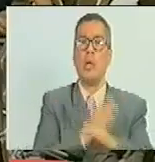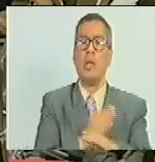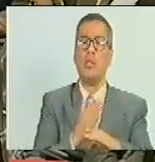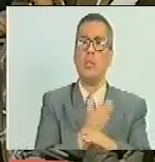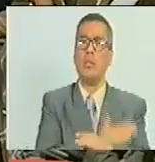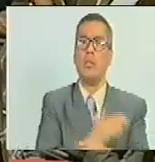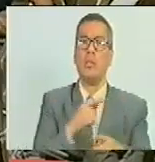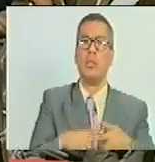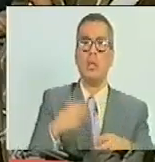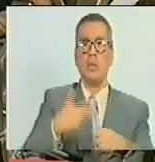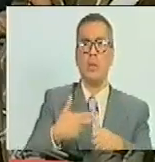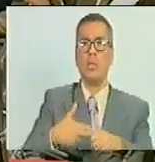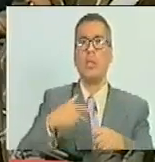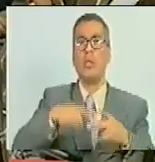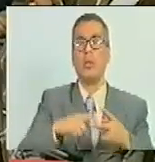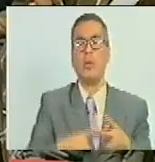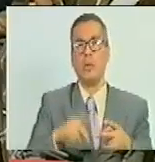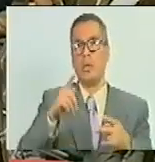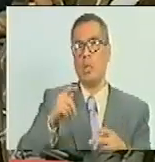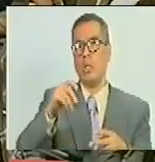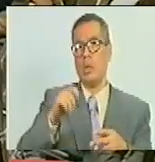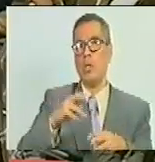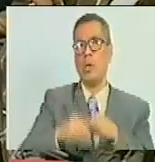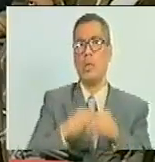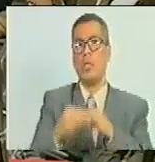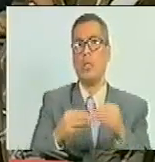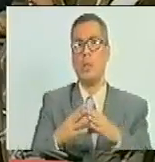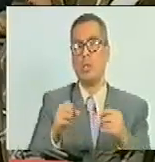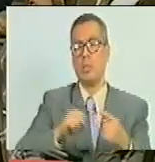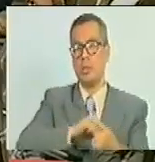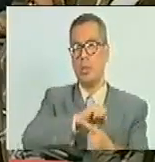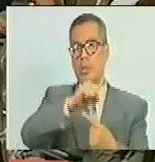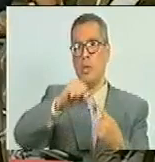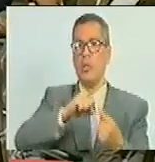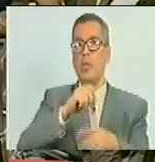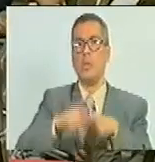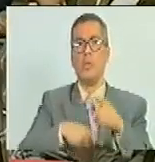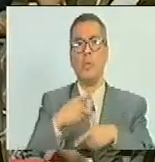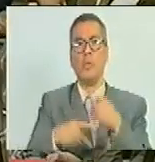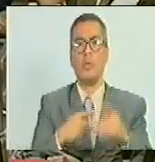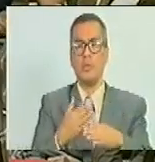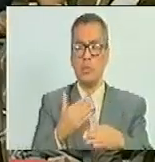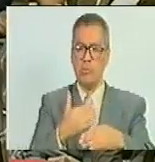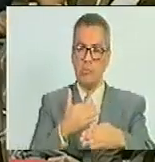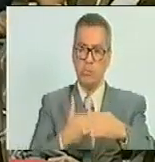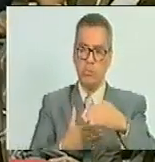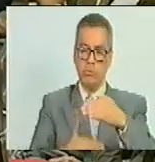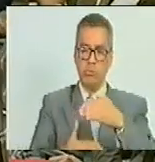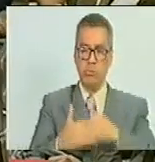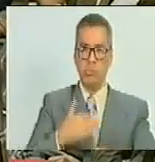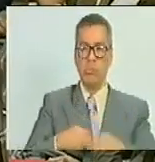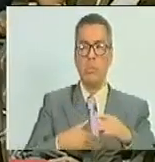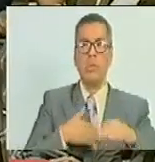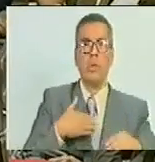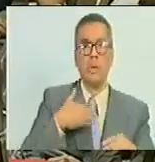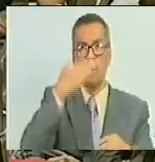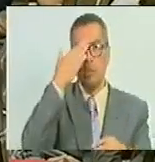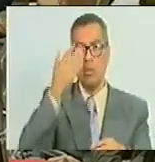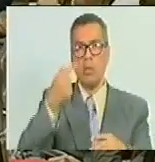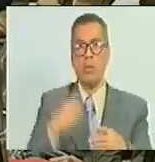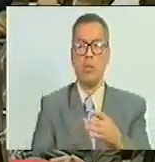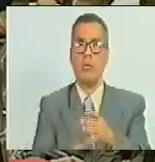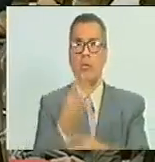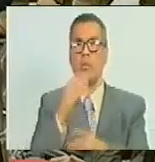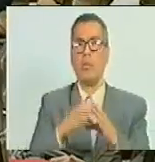apareciera el petróleo de esquisto, que es un petróleo que le hace daño al ambiente, que produce un retroceso, y es Arabia Saudita, nuestro socio